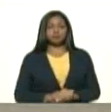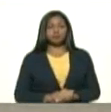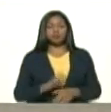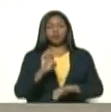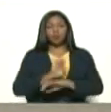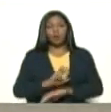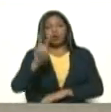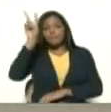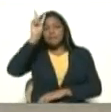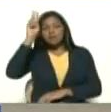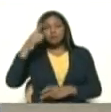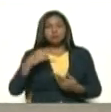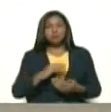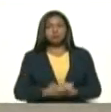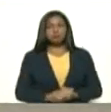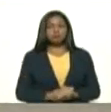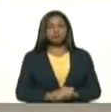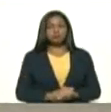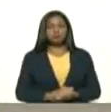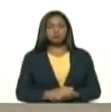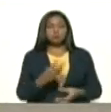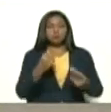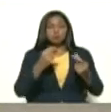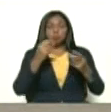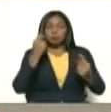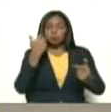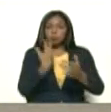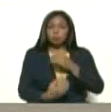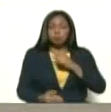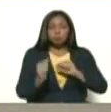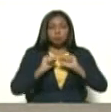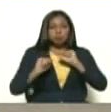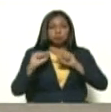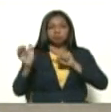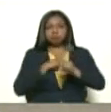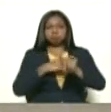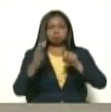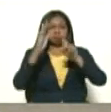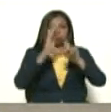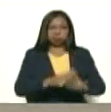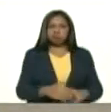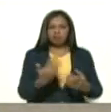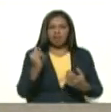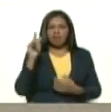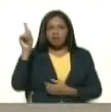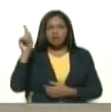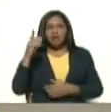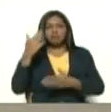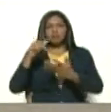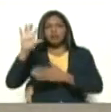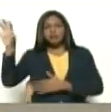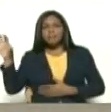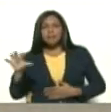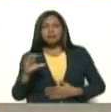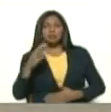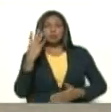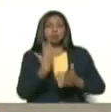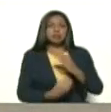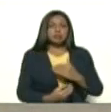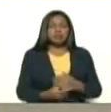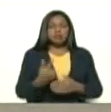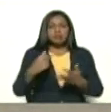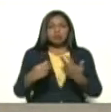Ecuador, Perú, huyendo de la xenofobia, de la explotación, huyendo de la